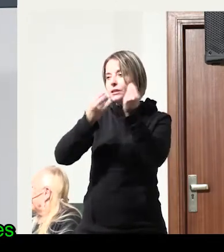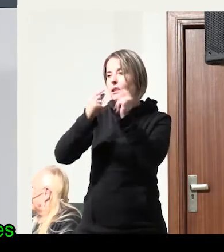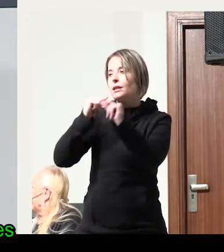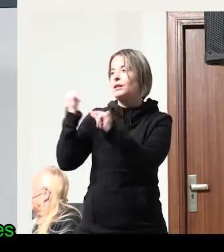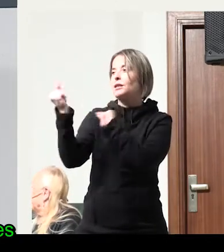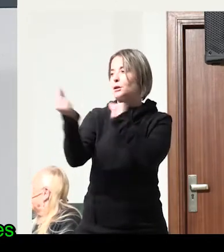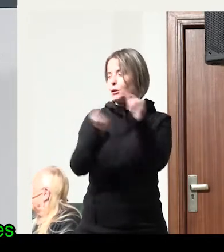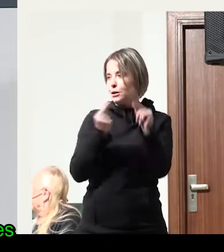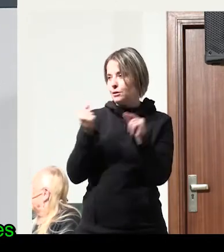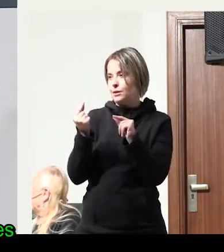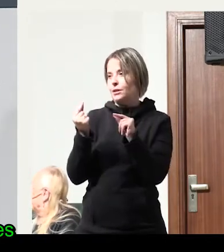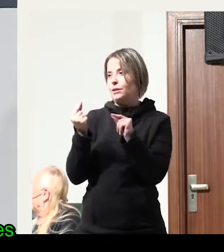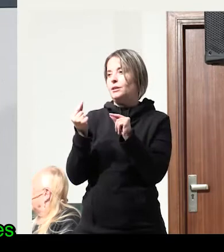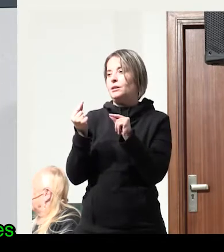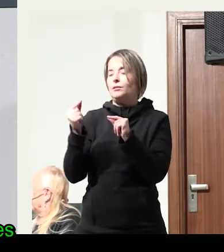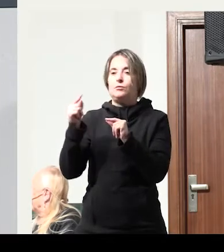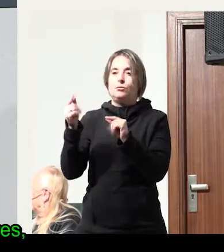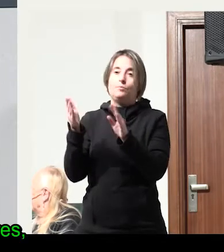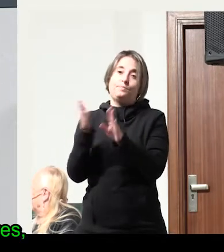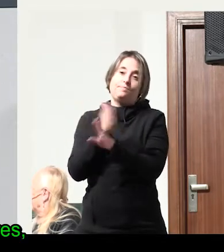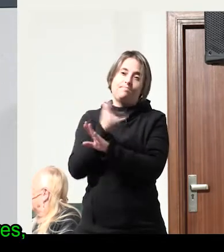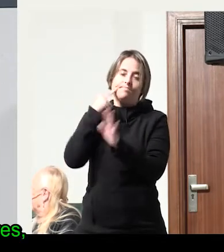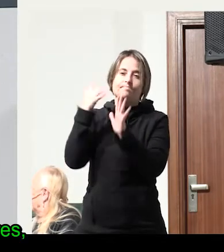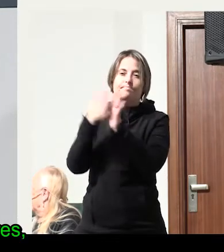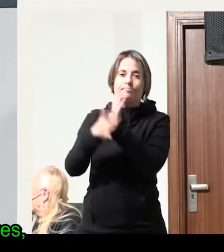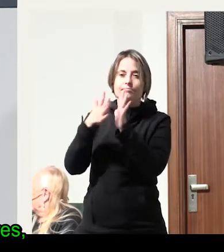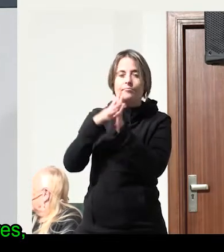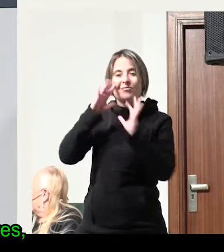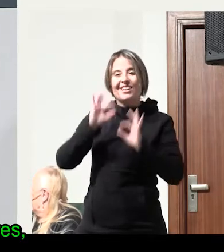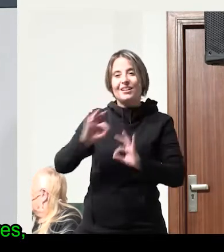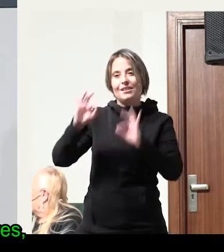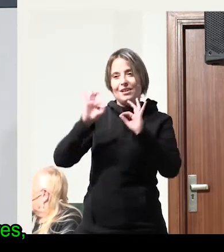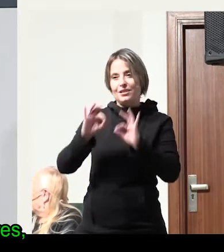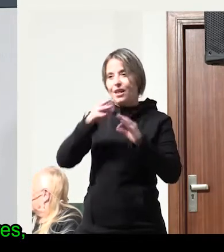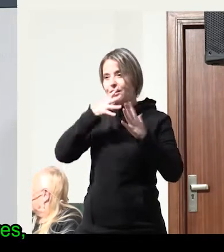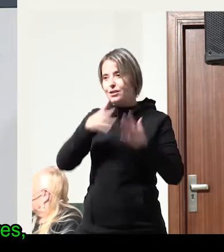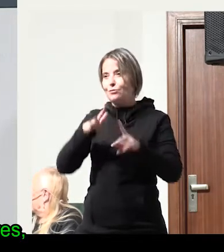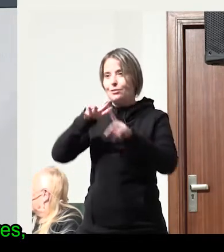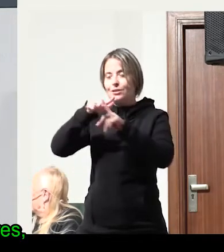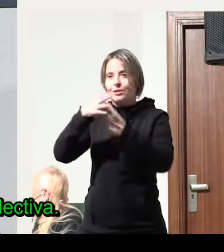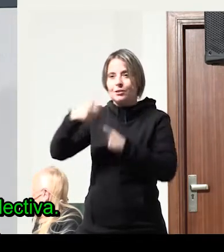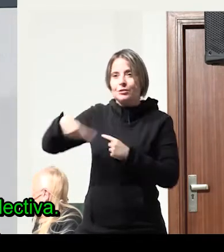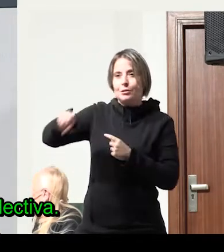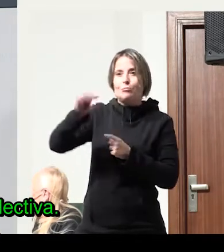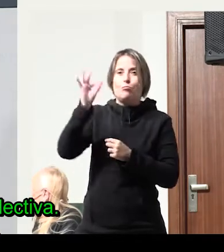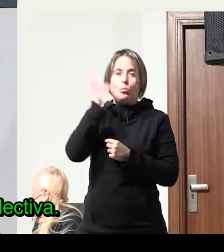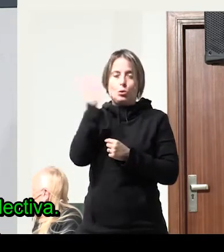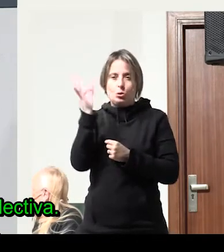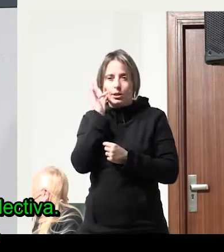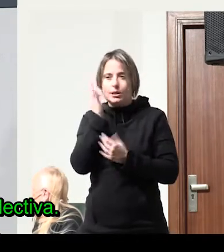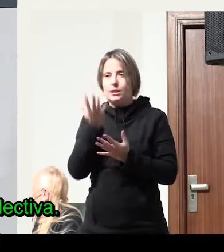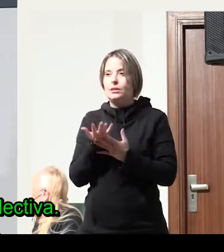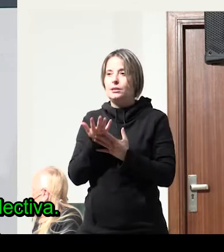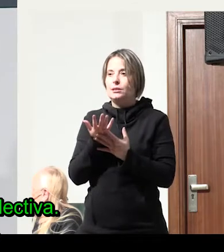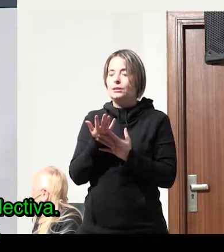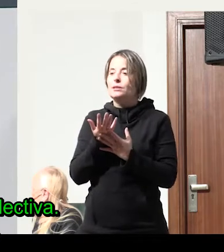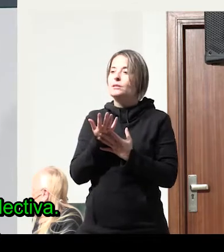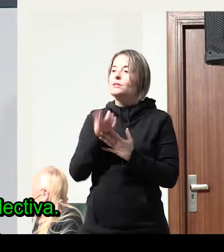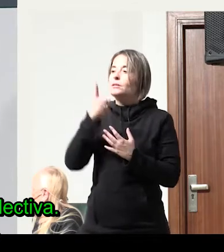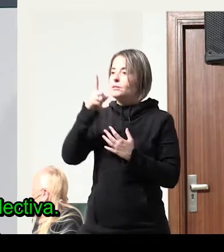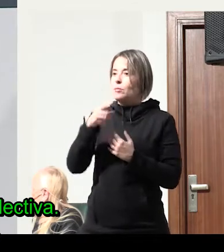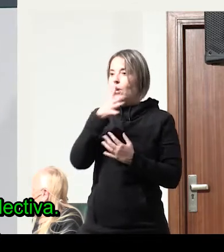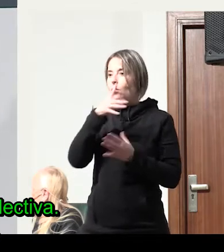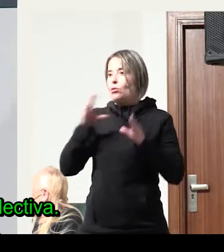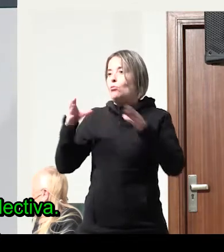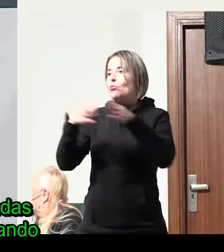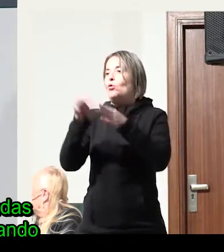antes hablaba un poco, ¿no?, del tema de nuevas realidades que estamos viviendo o que están viviendo las mujeres, ¿no? Y de hecho, además, de forma colectiva, quiero decir, hoy